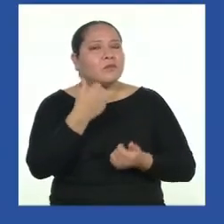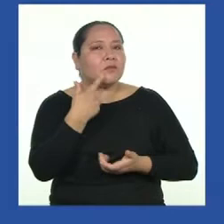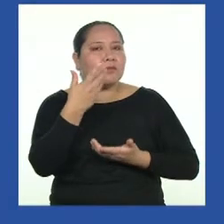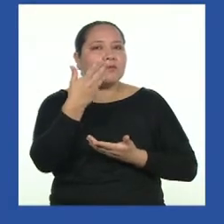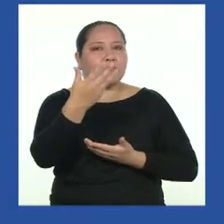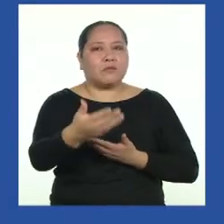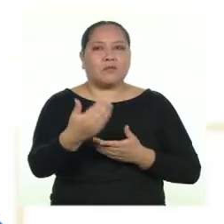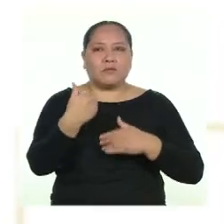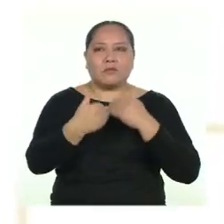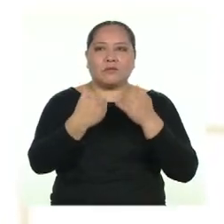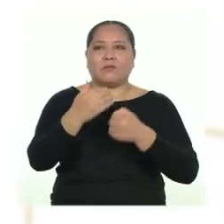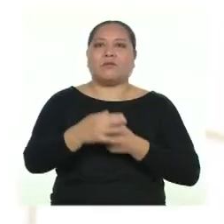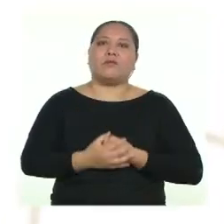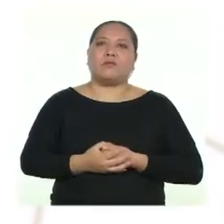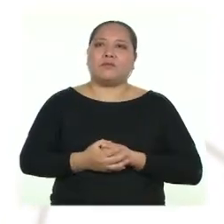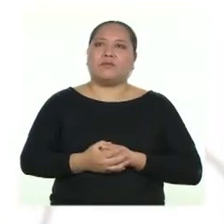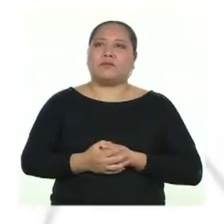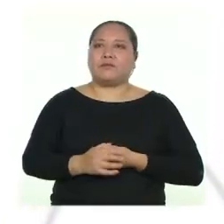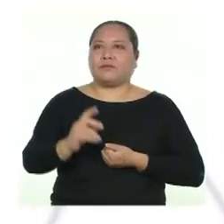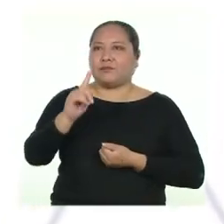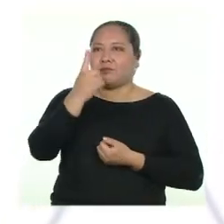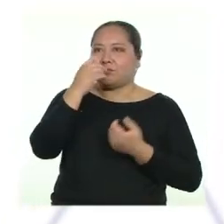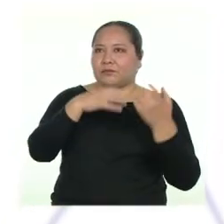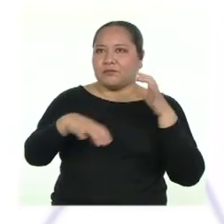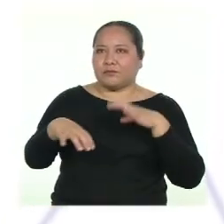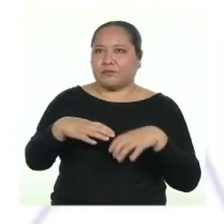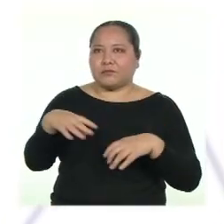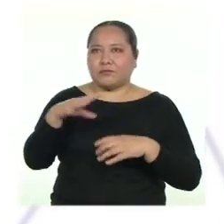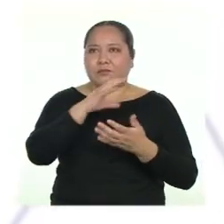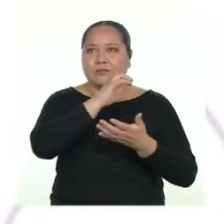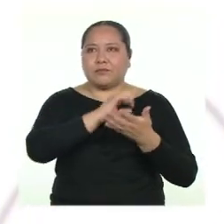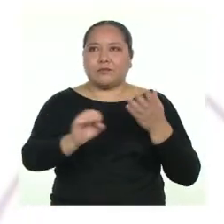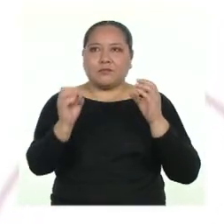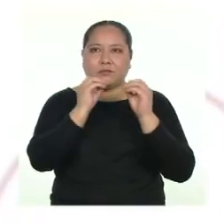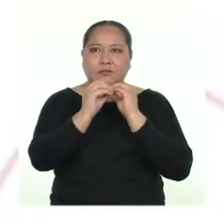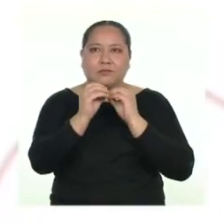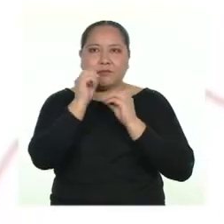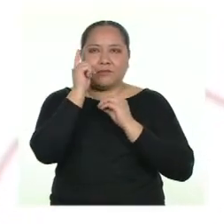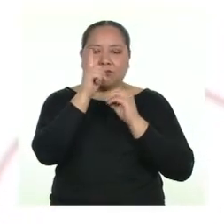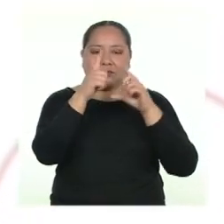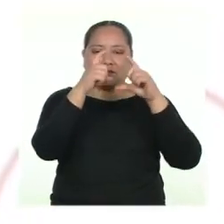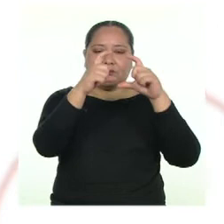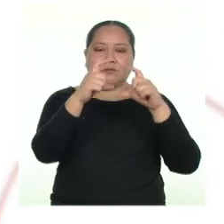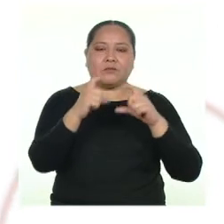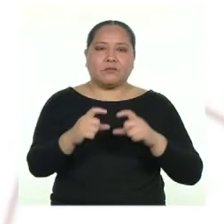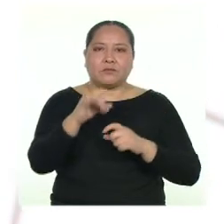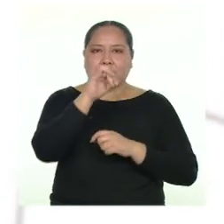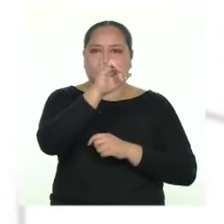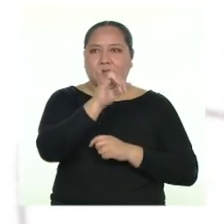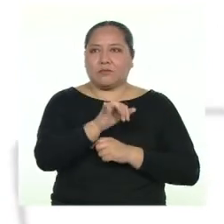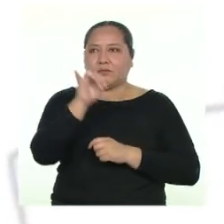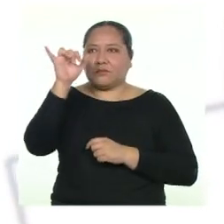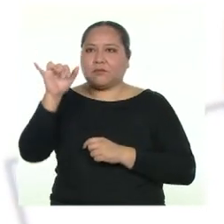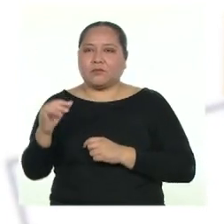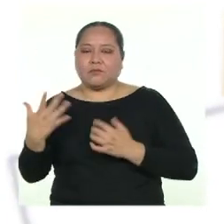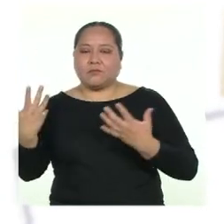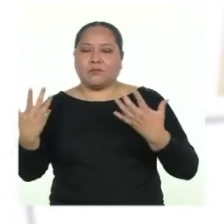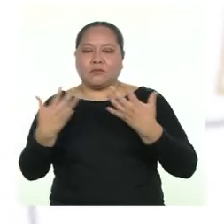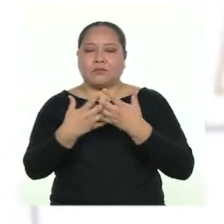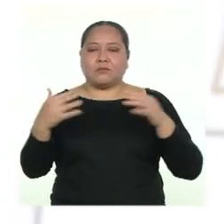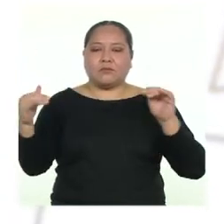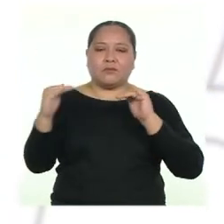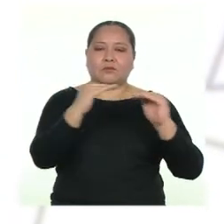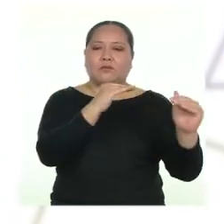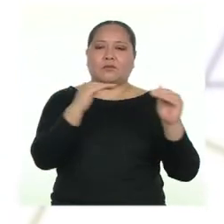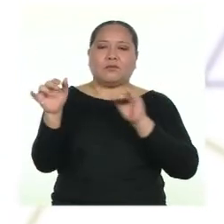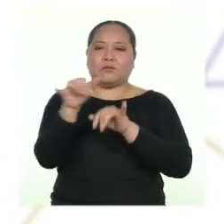pasos? Lo primero que hicimos fue despejar una misma variable y luego igualamos las ecuaciones para obtener